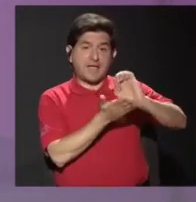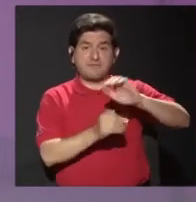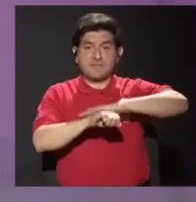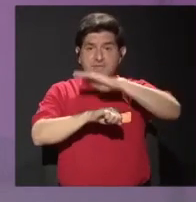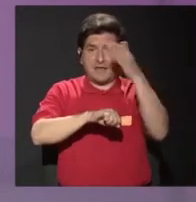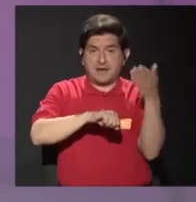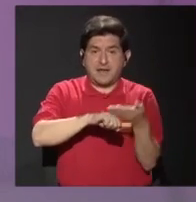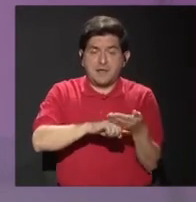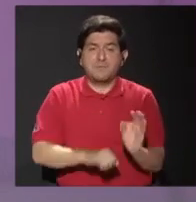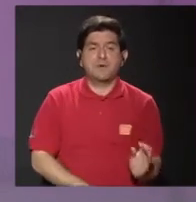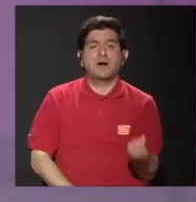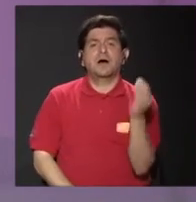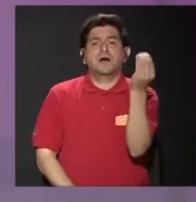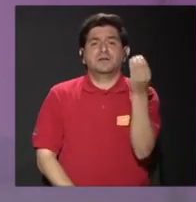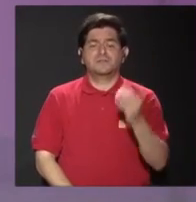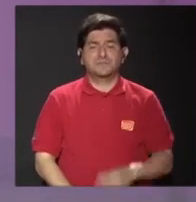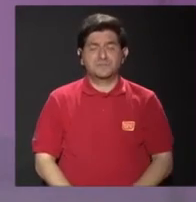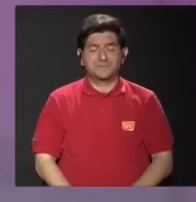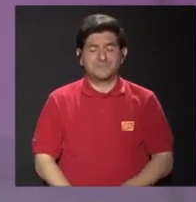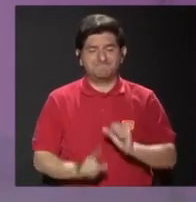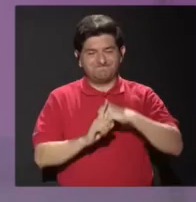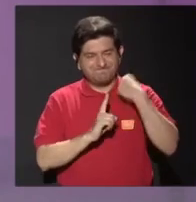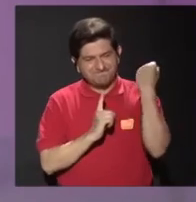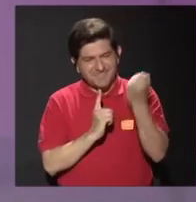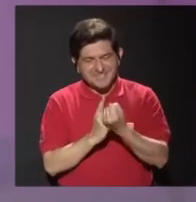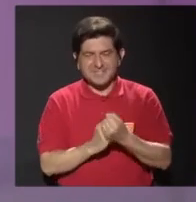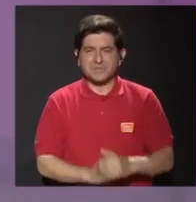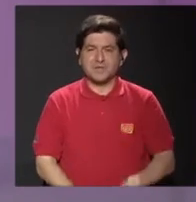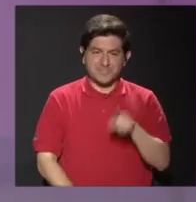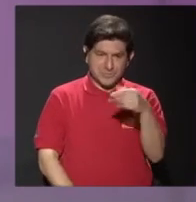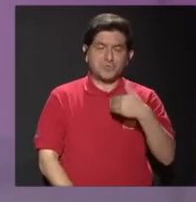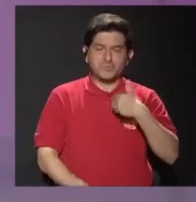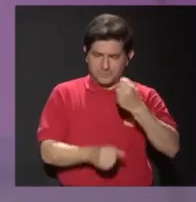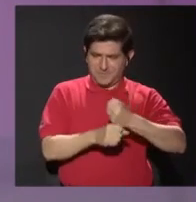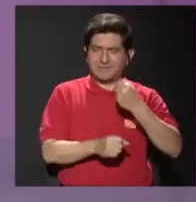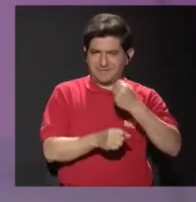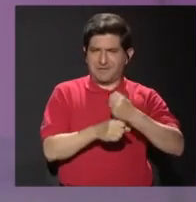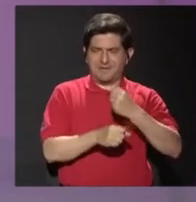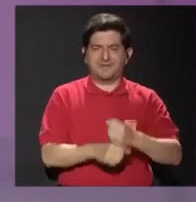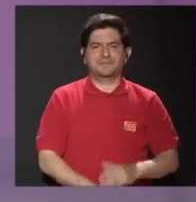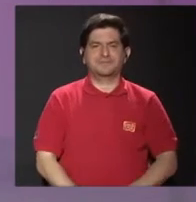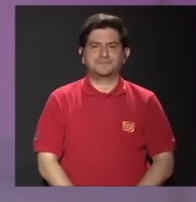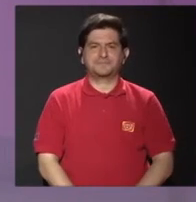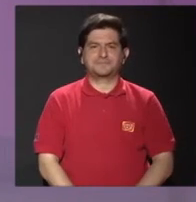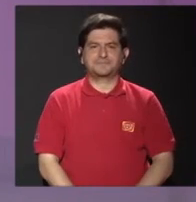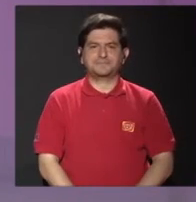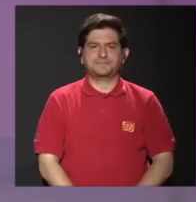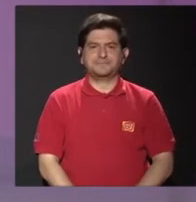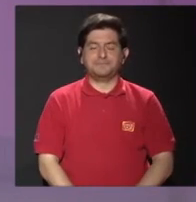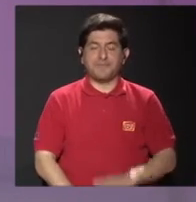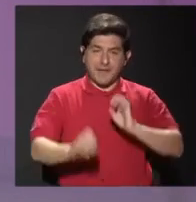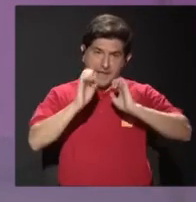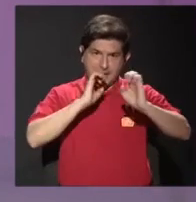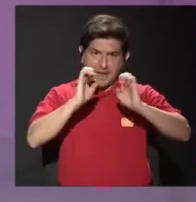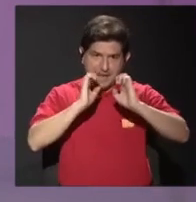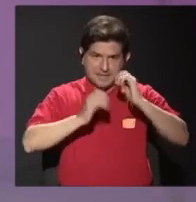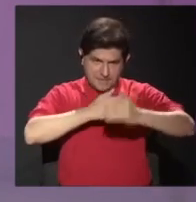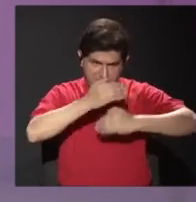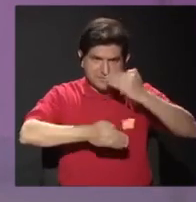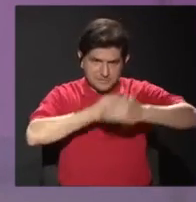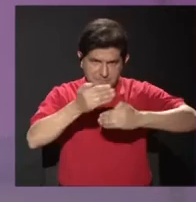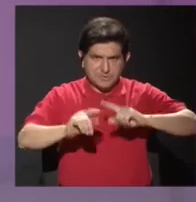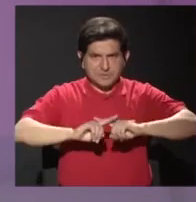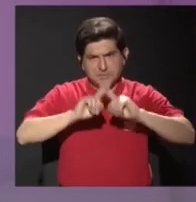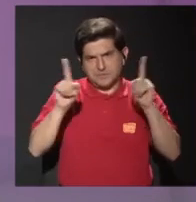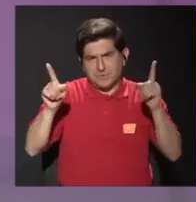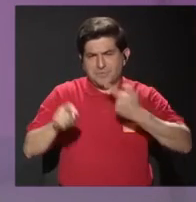embarazo en adolescentes yo sé que es uno de los puntos que tienes para trabajar durante esta entrevista pero quiero